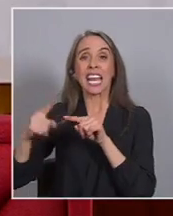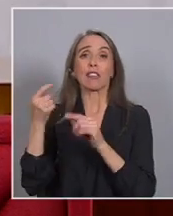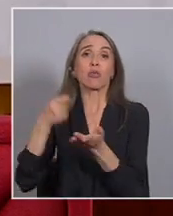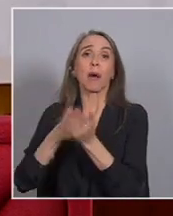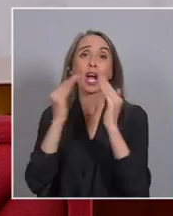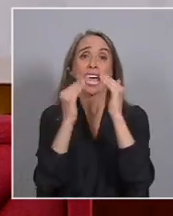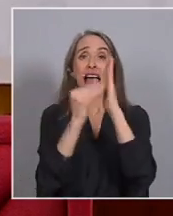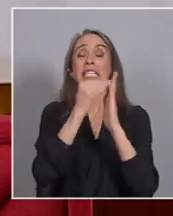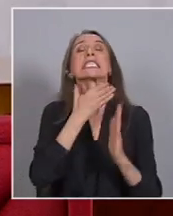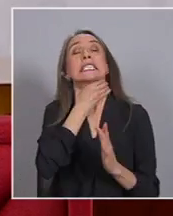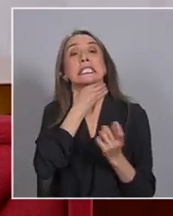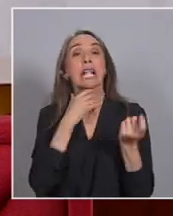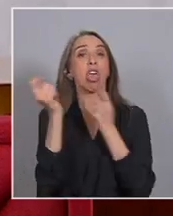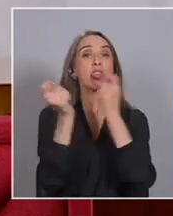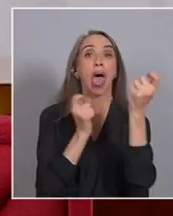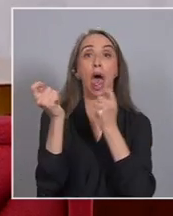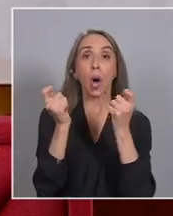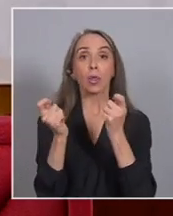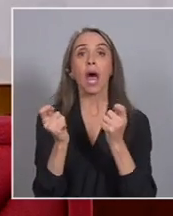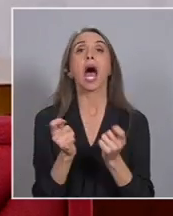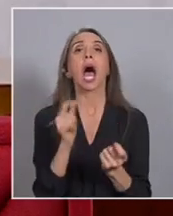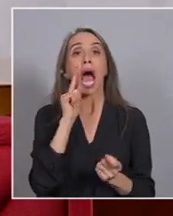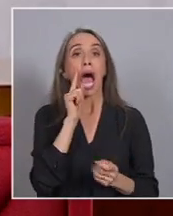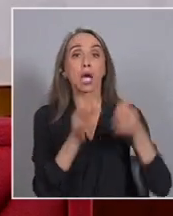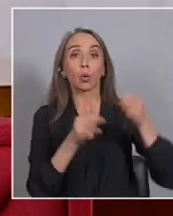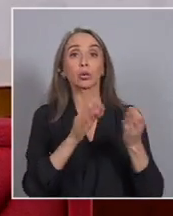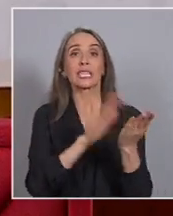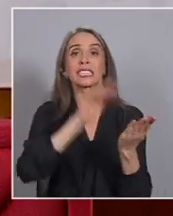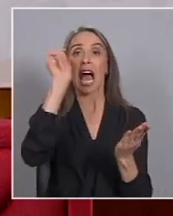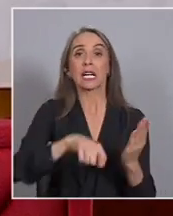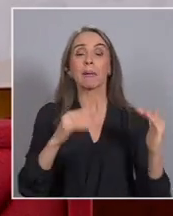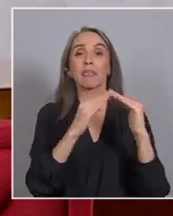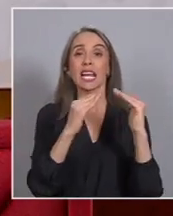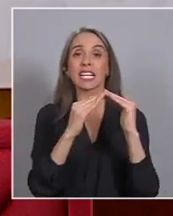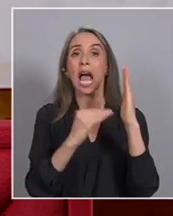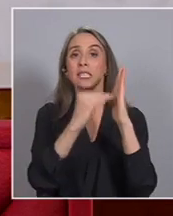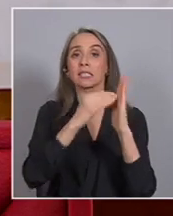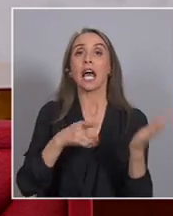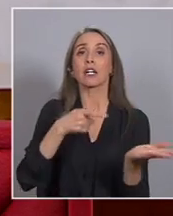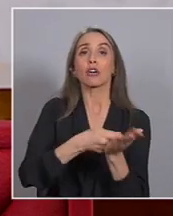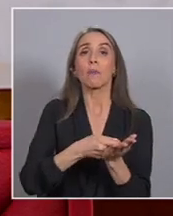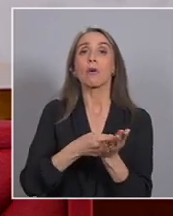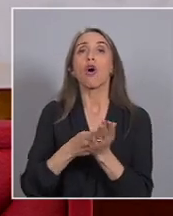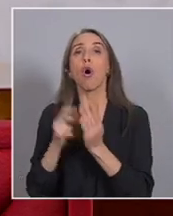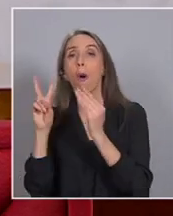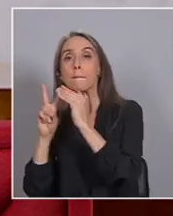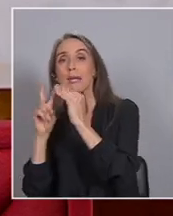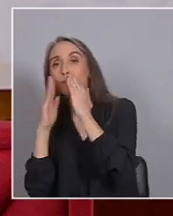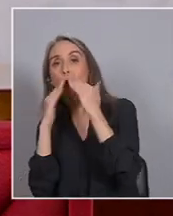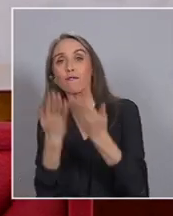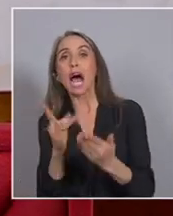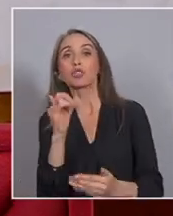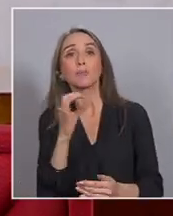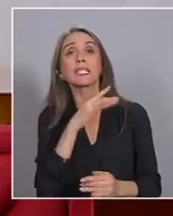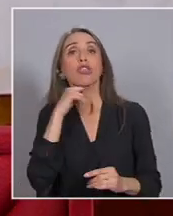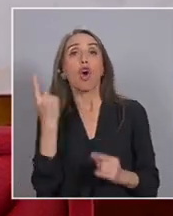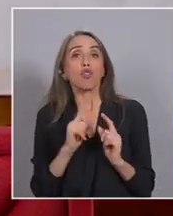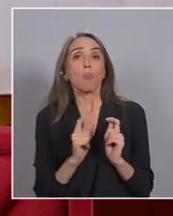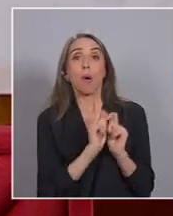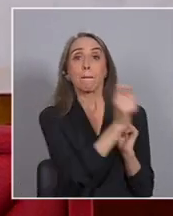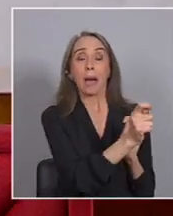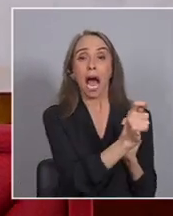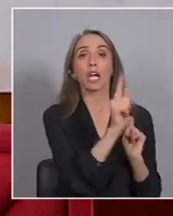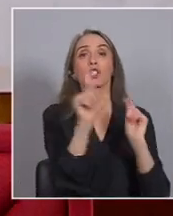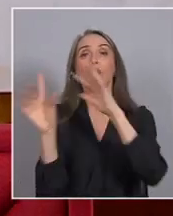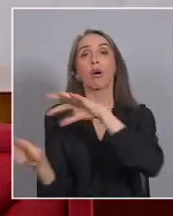hipotecarios, vamos también a enfrentar los remates vigentes de viviendas adquiridas con subsidio MIMBU para que las familias puedan ponerse al día